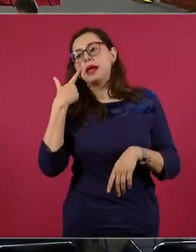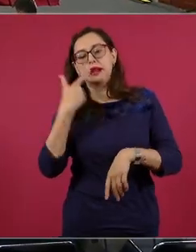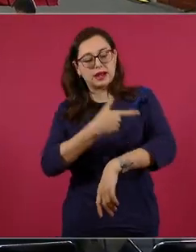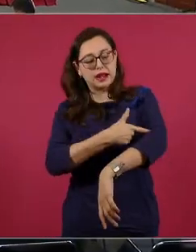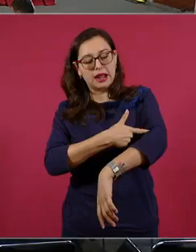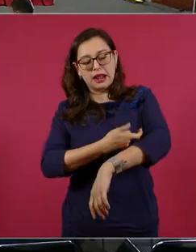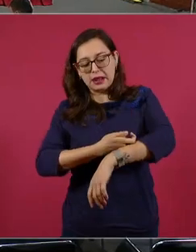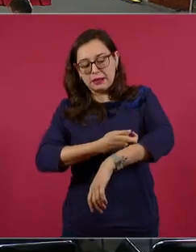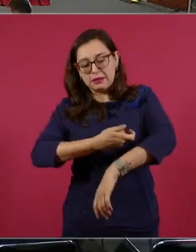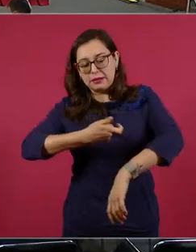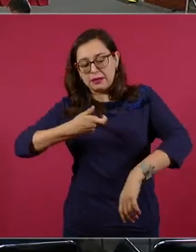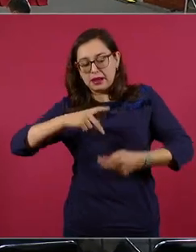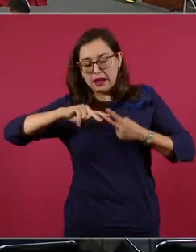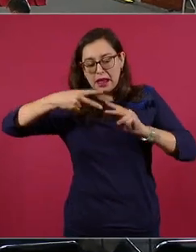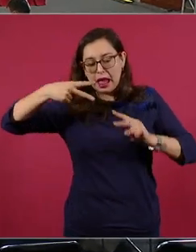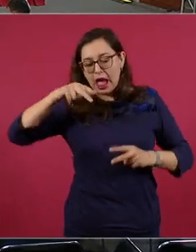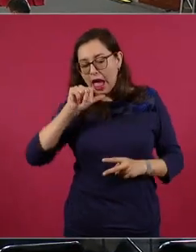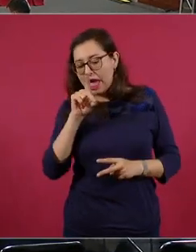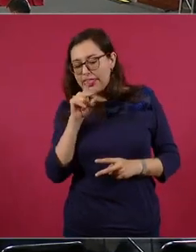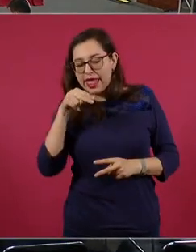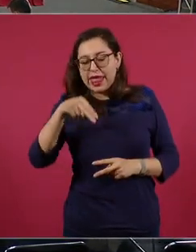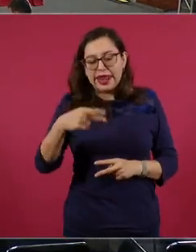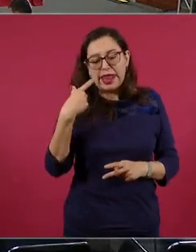Y entonces tiene que ir un perito